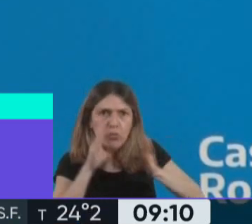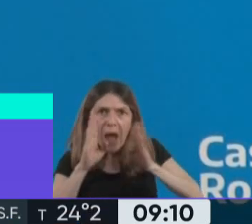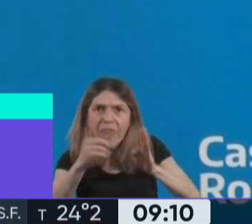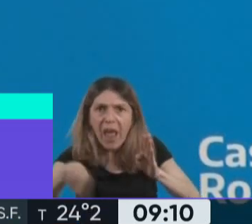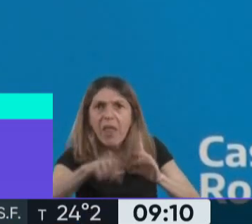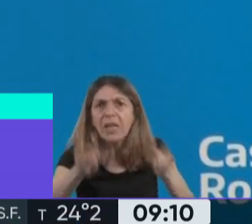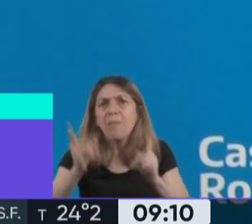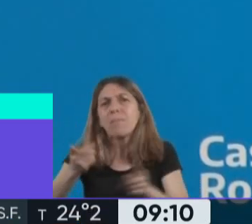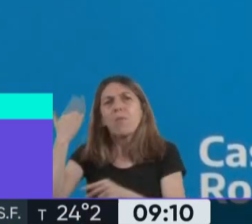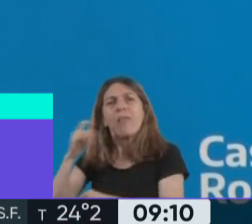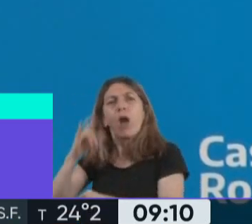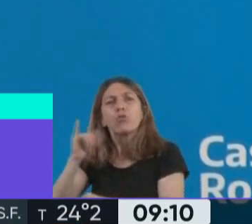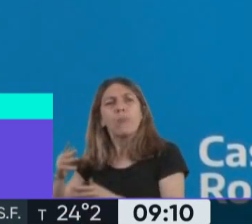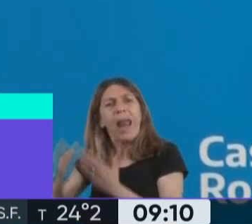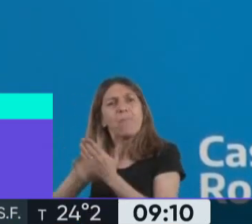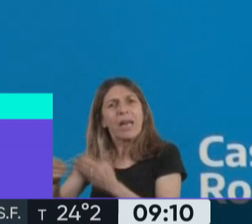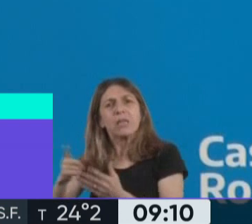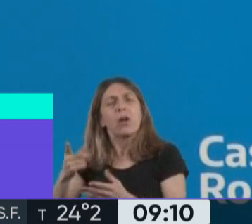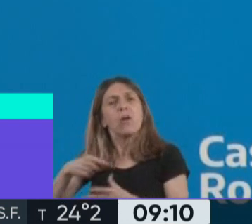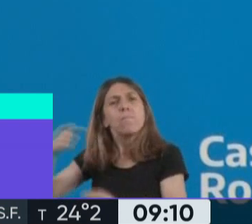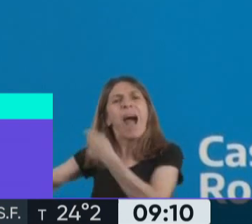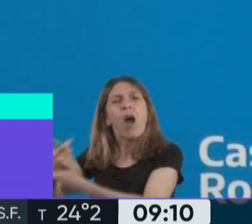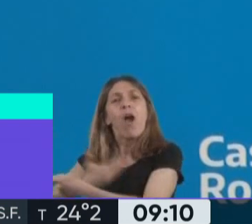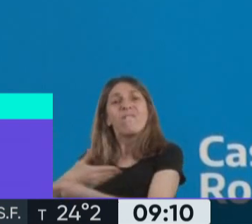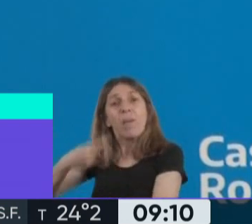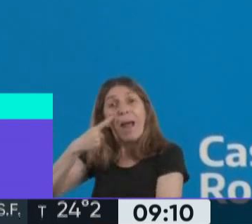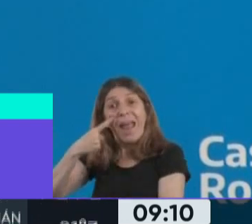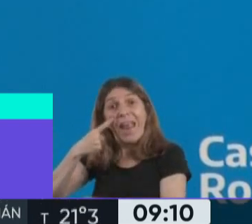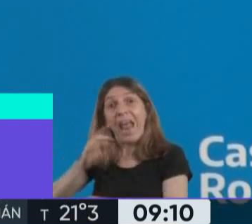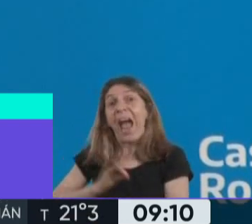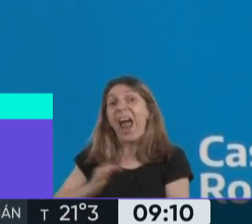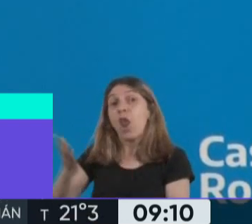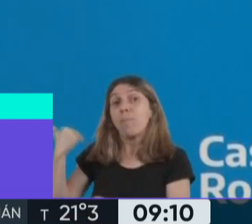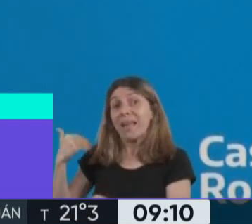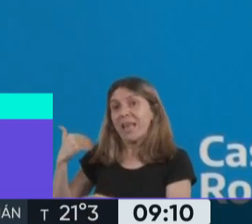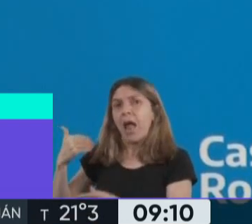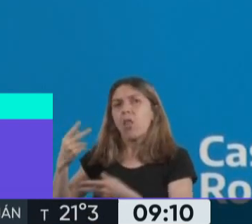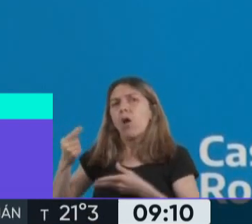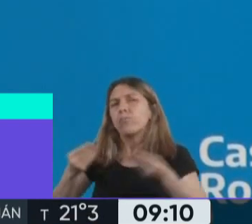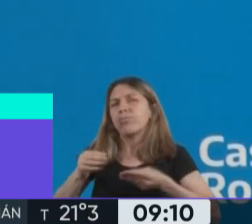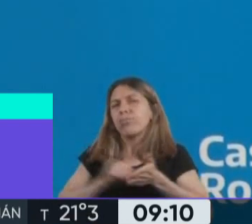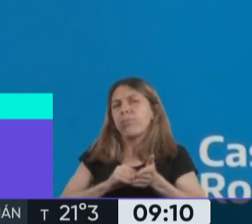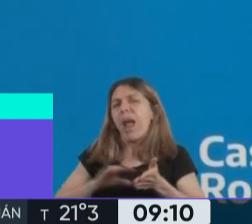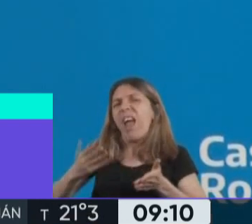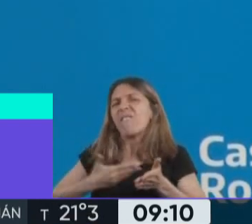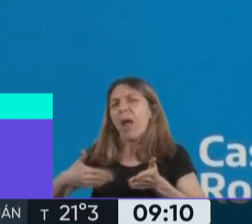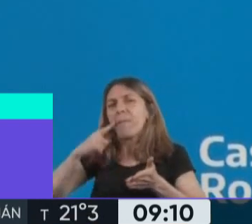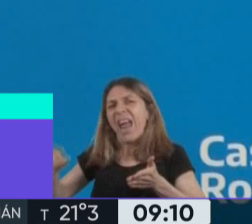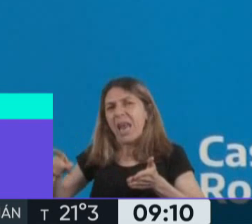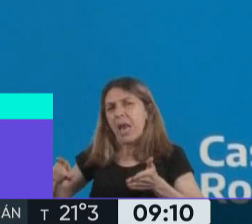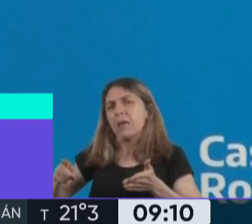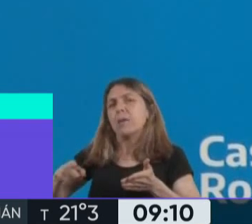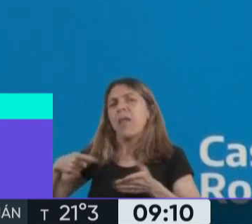el ministro Guzmán, los pagos al Fondo Monetario previstos para el año pasado, de acuerdo a lo que dejó previsto para la Argentina el